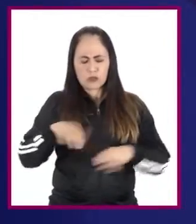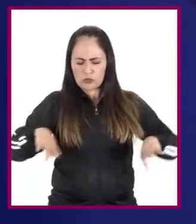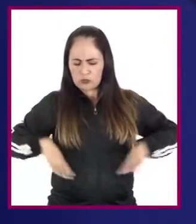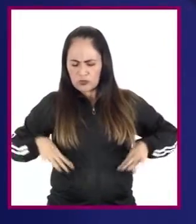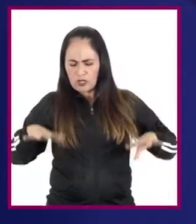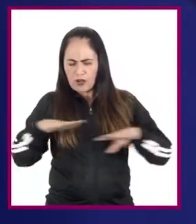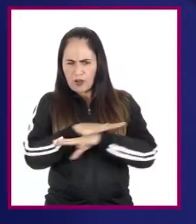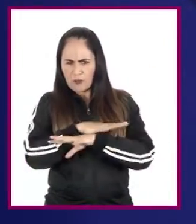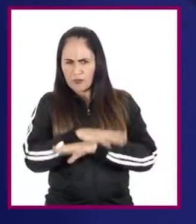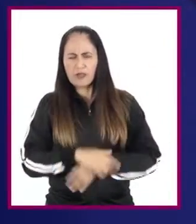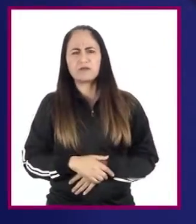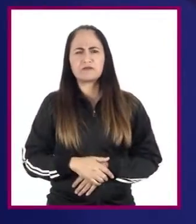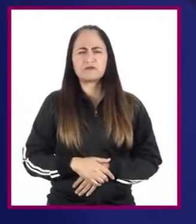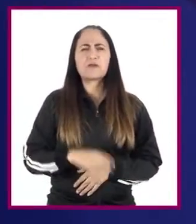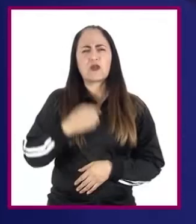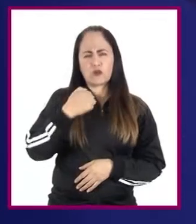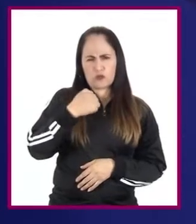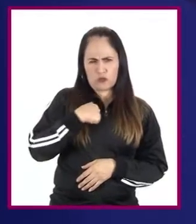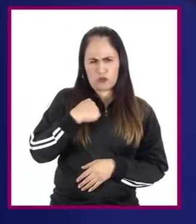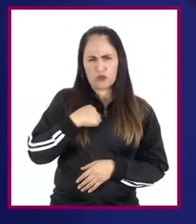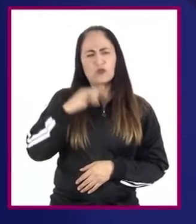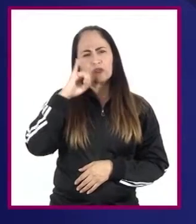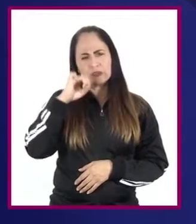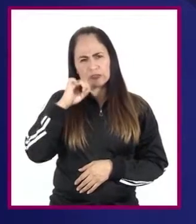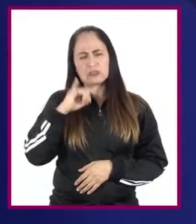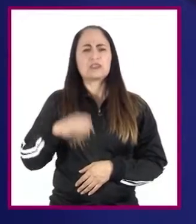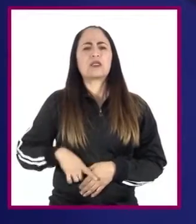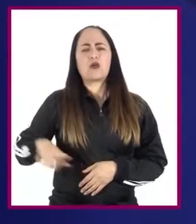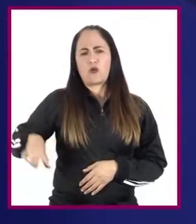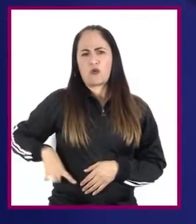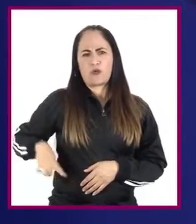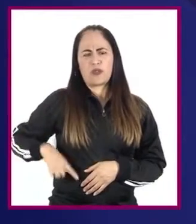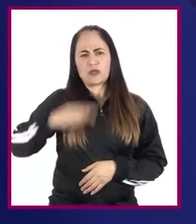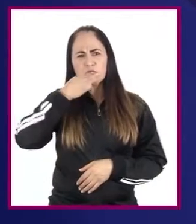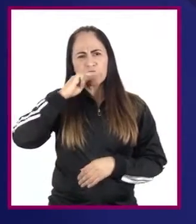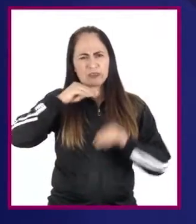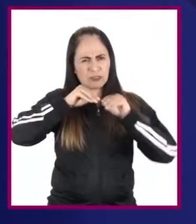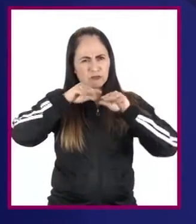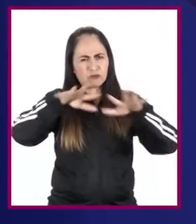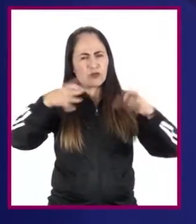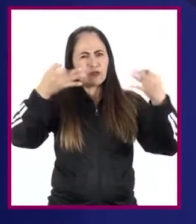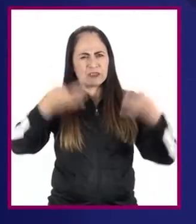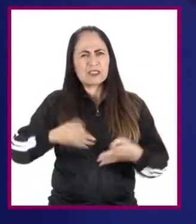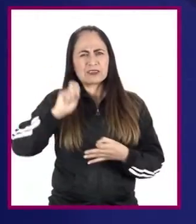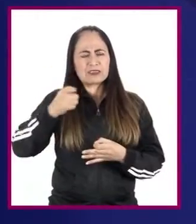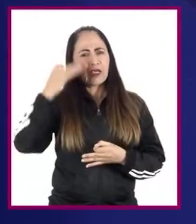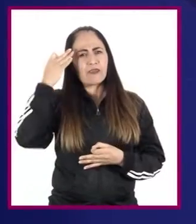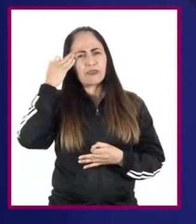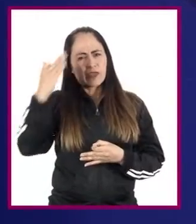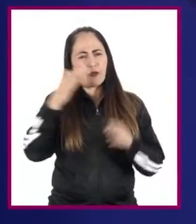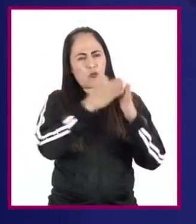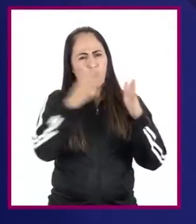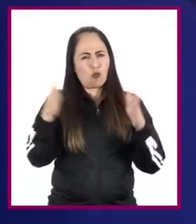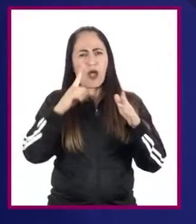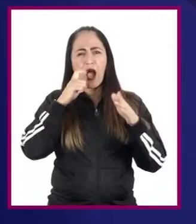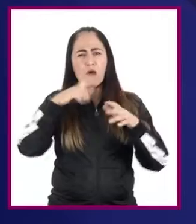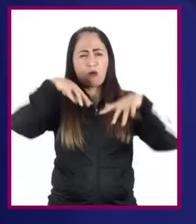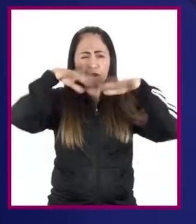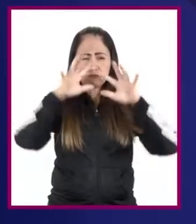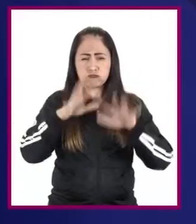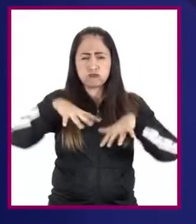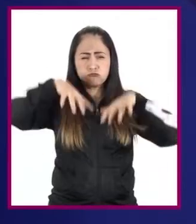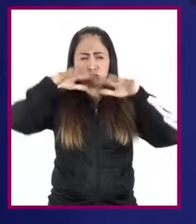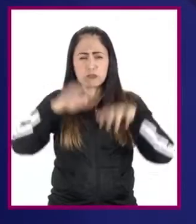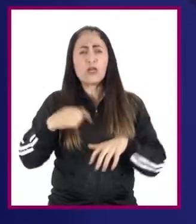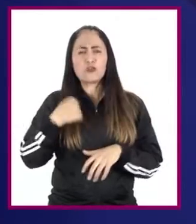una campaña oficial sobre la temporada de lluvias. Recuerdo especialmente que reproducían muy nítidamente el sonido